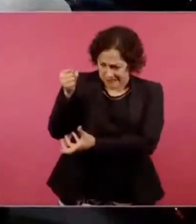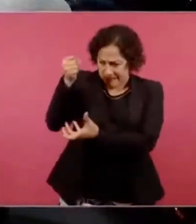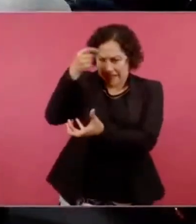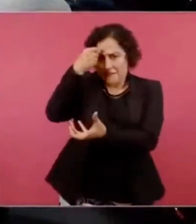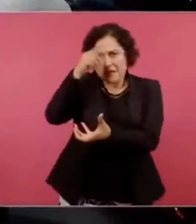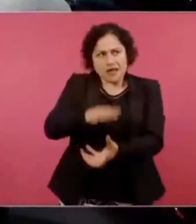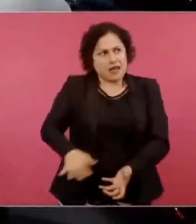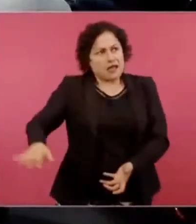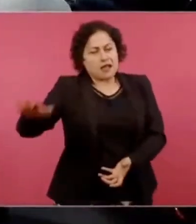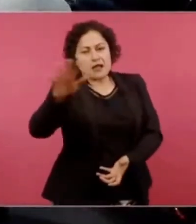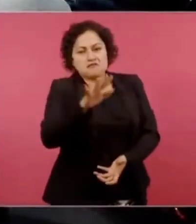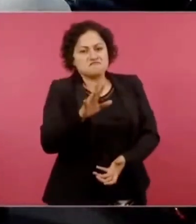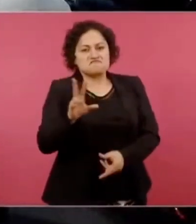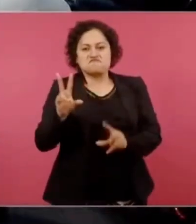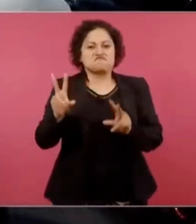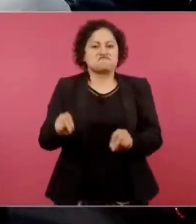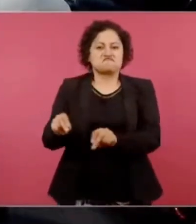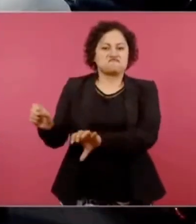Entonces,